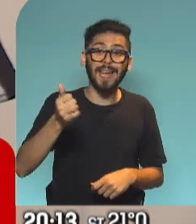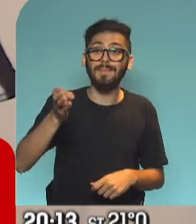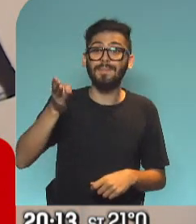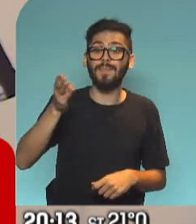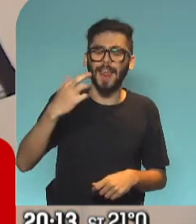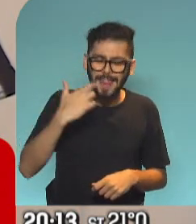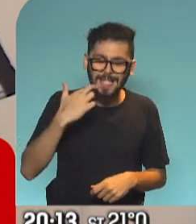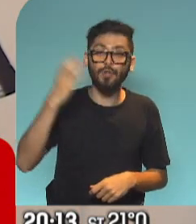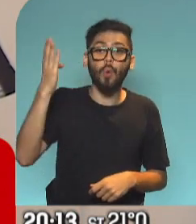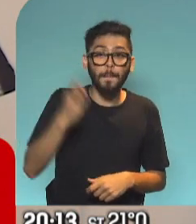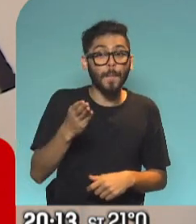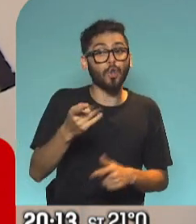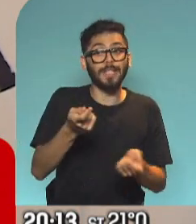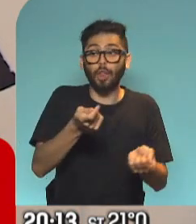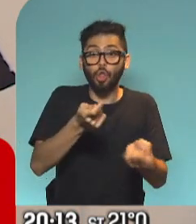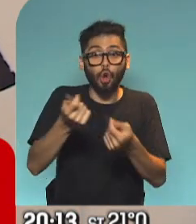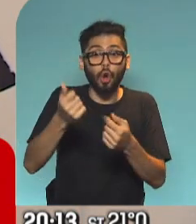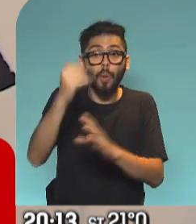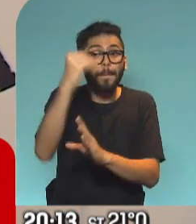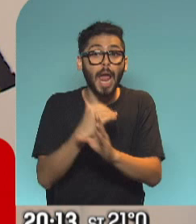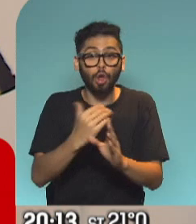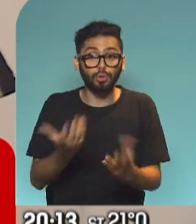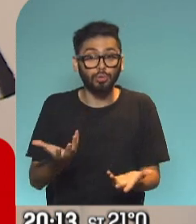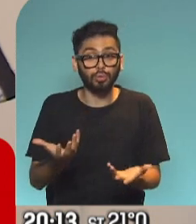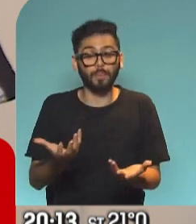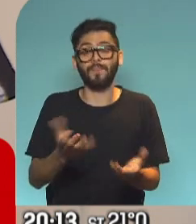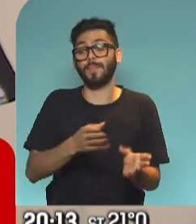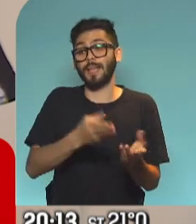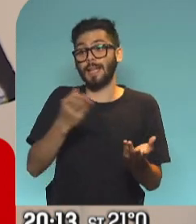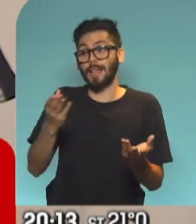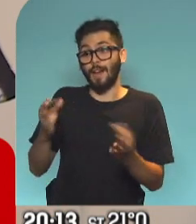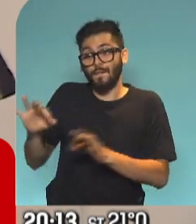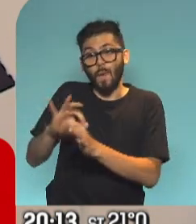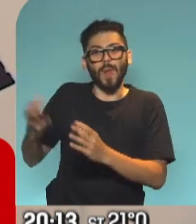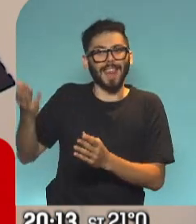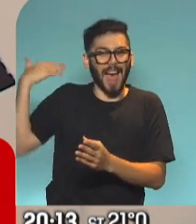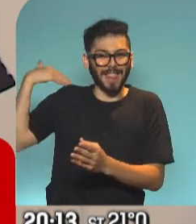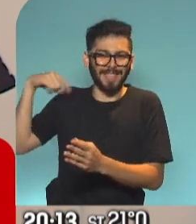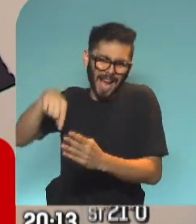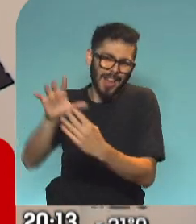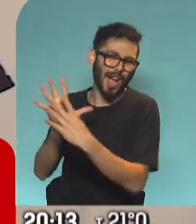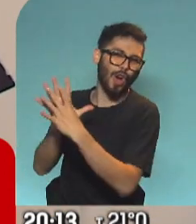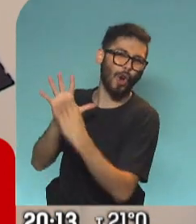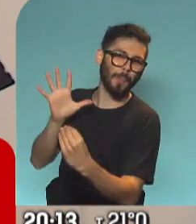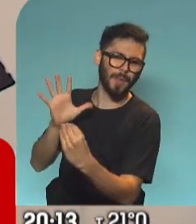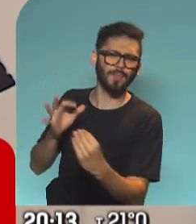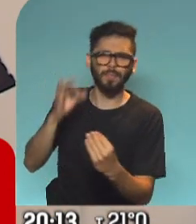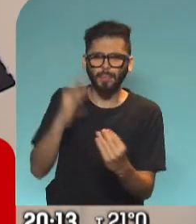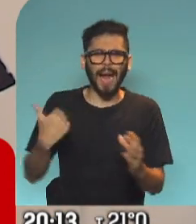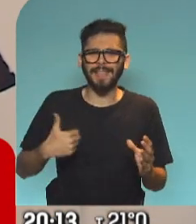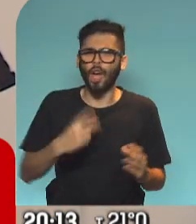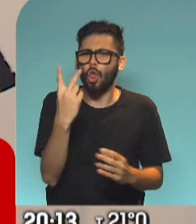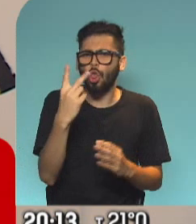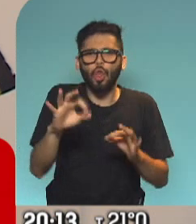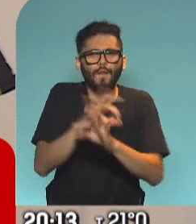un 19% de la capacidad de compra de los jubilados y jubiladas. En cambio, la otra fórmula con la que nosotros apostamos, hubieron solo 2 fórmulas en la